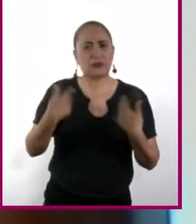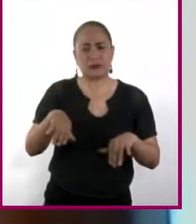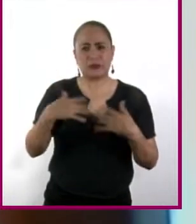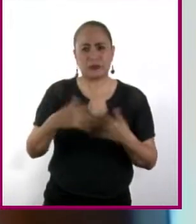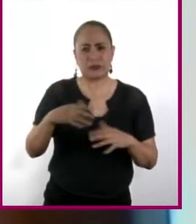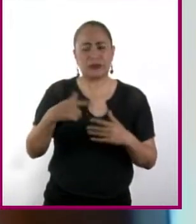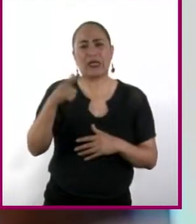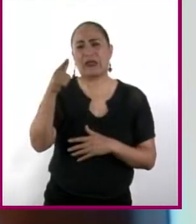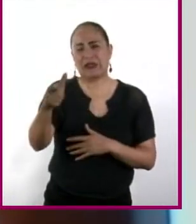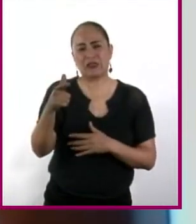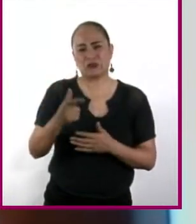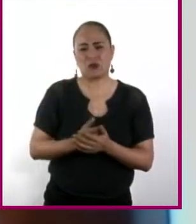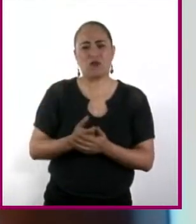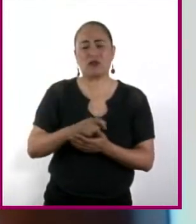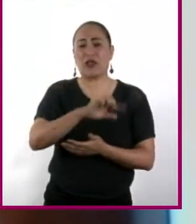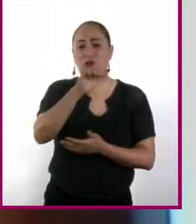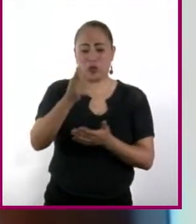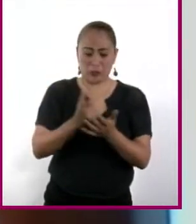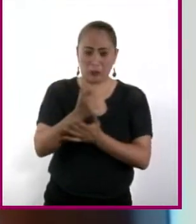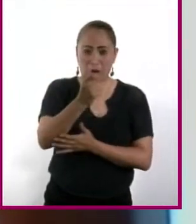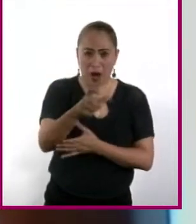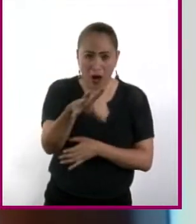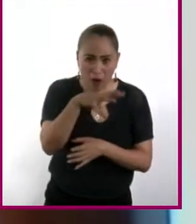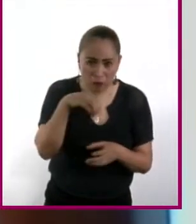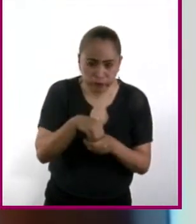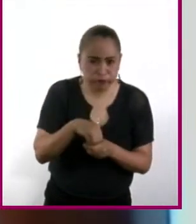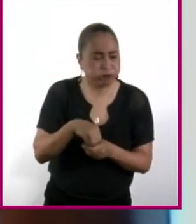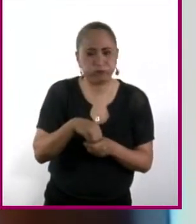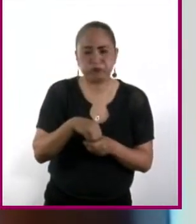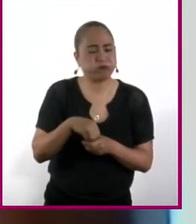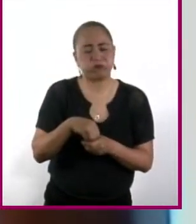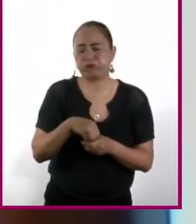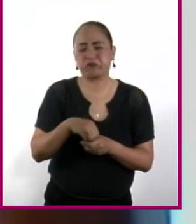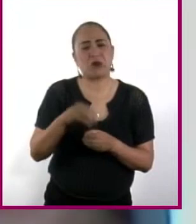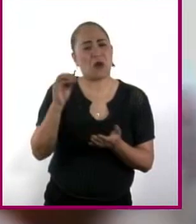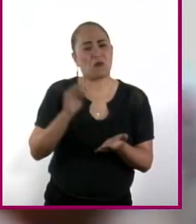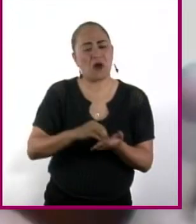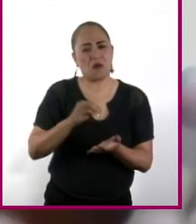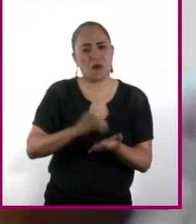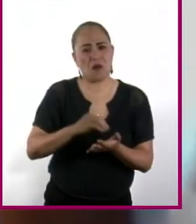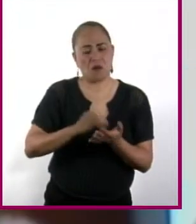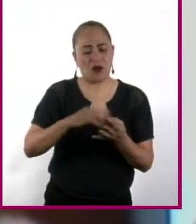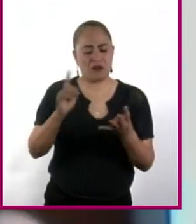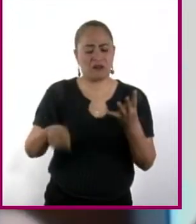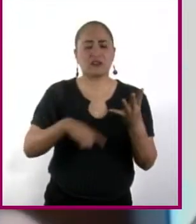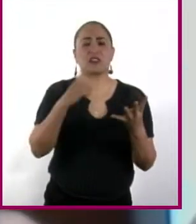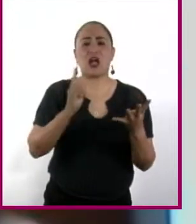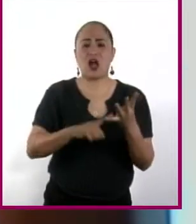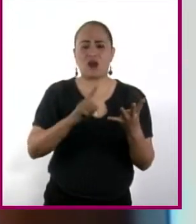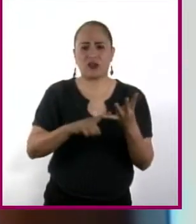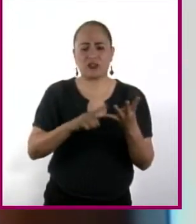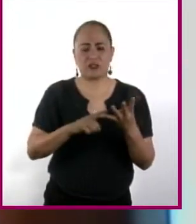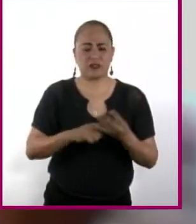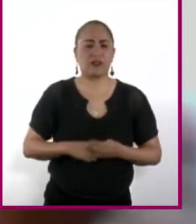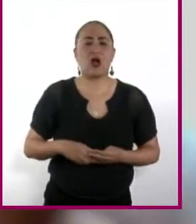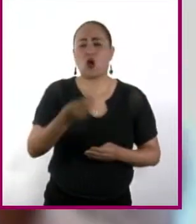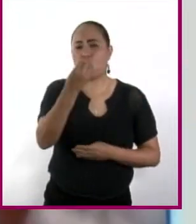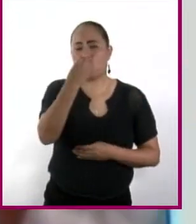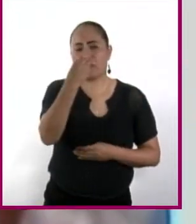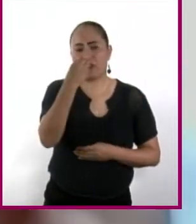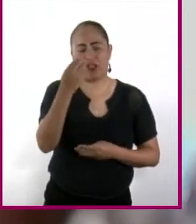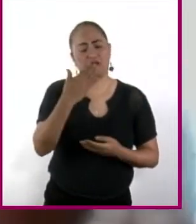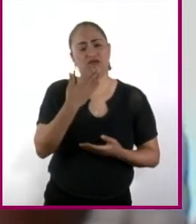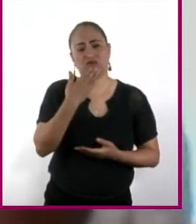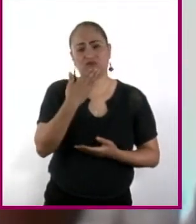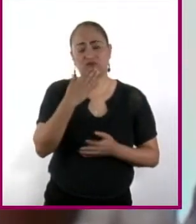capital financiero. Entonces, la cuarta es toda la inestabilidad que tenemos en este momento en los alimentos. Si